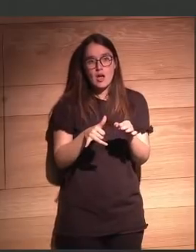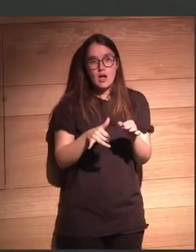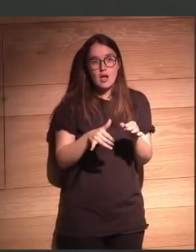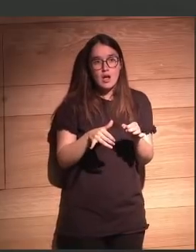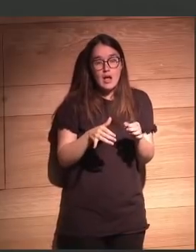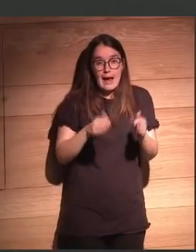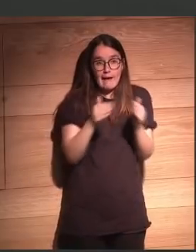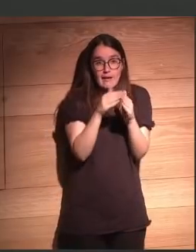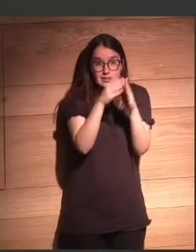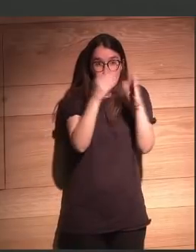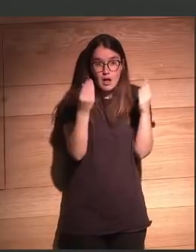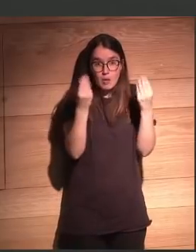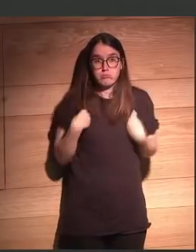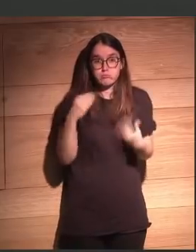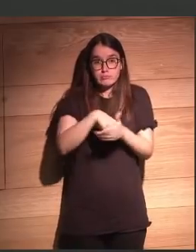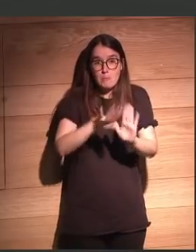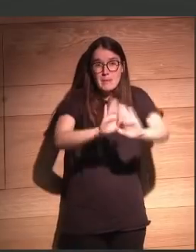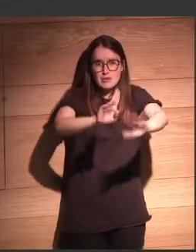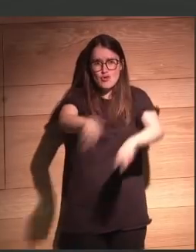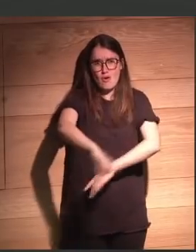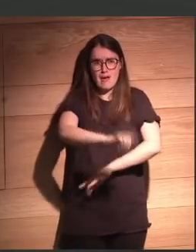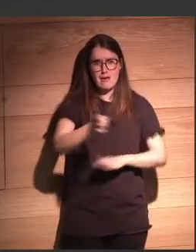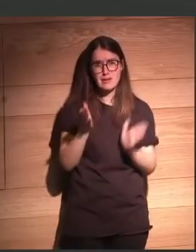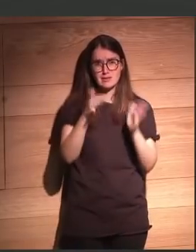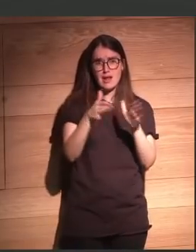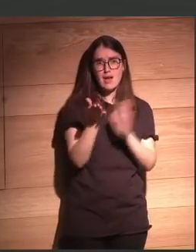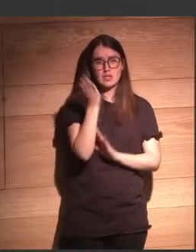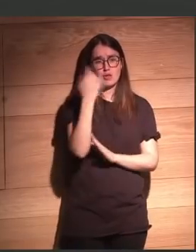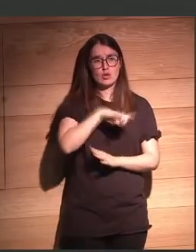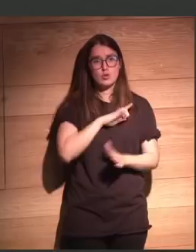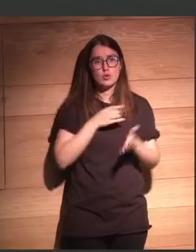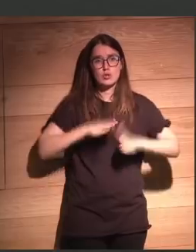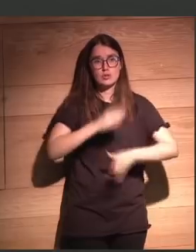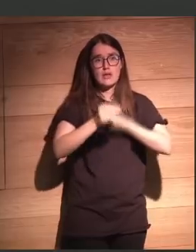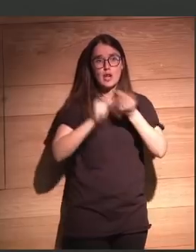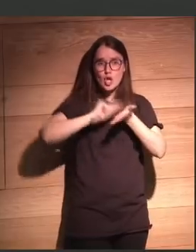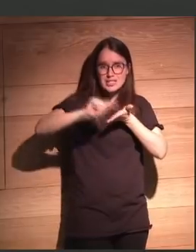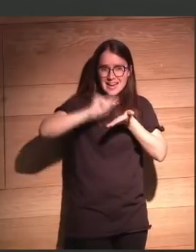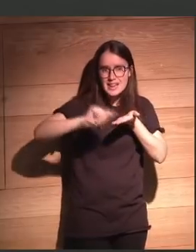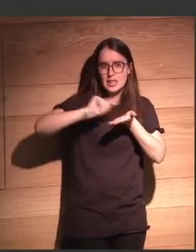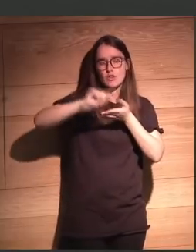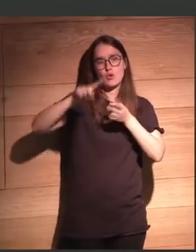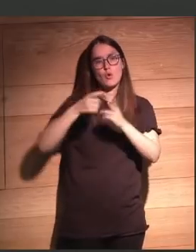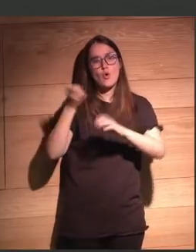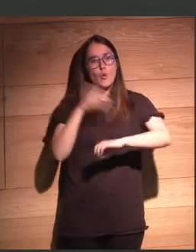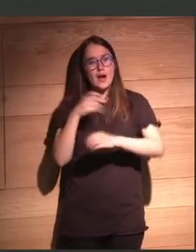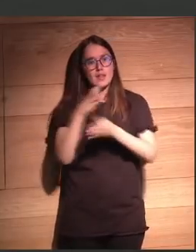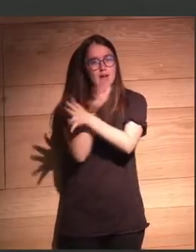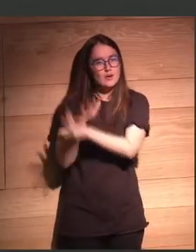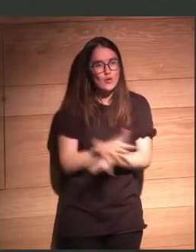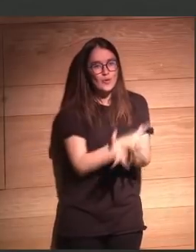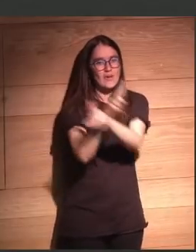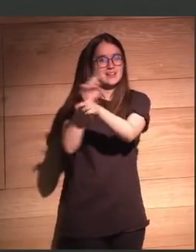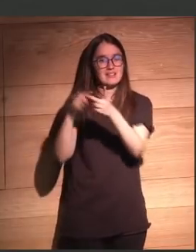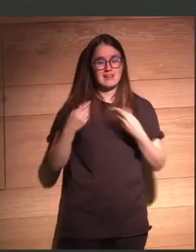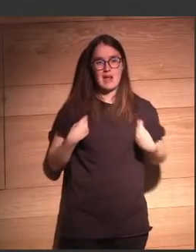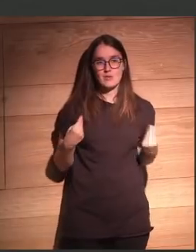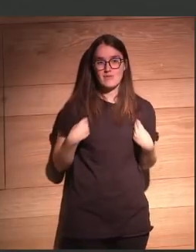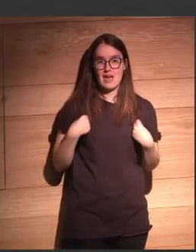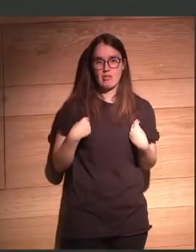el habitáculo, es que además ahí está la habitación donde nuestros hijos hacen los deberes, donde guardan sus juguetes. La vivienda